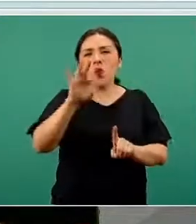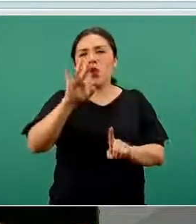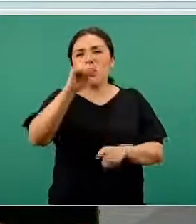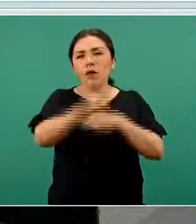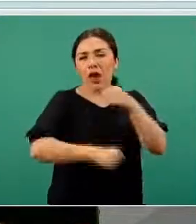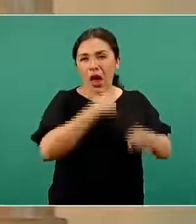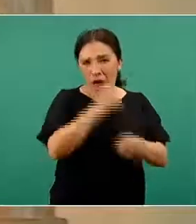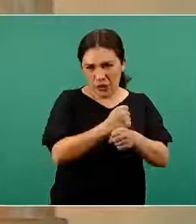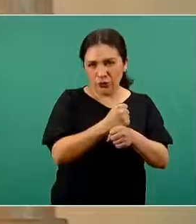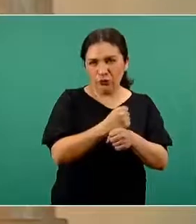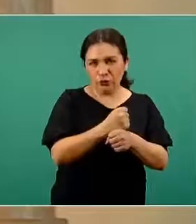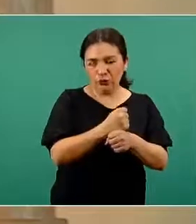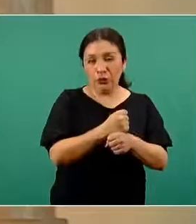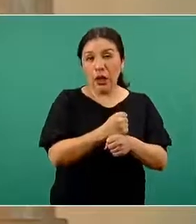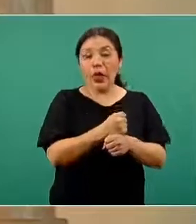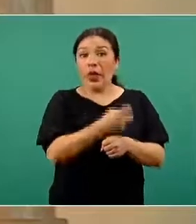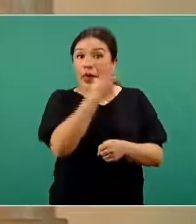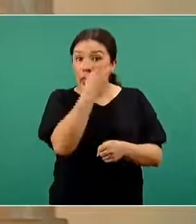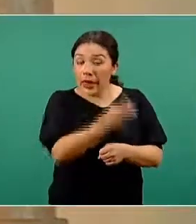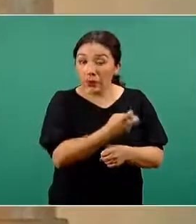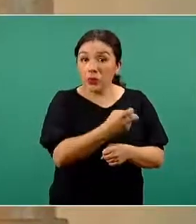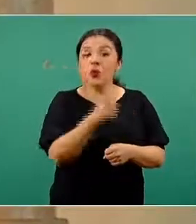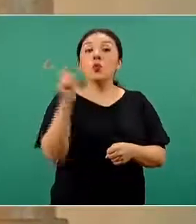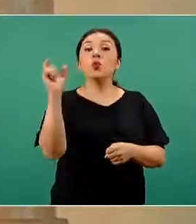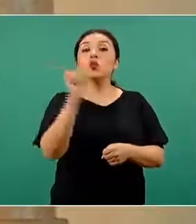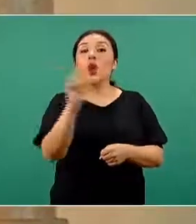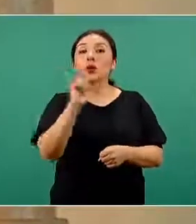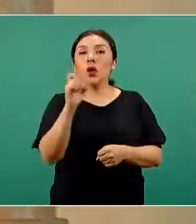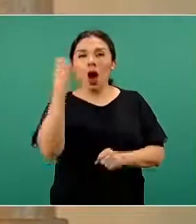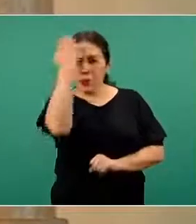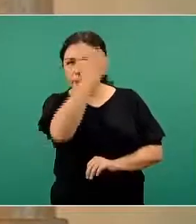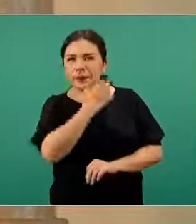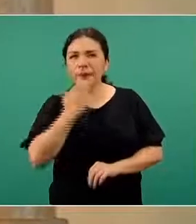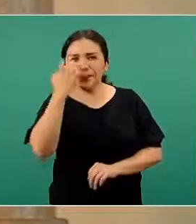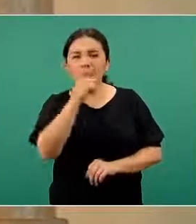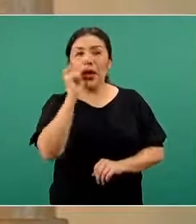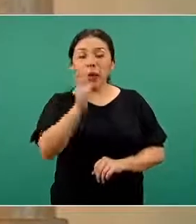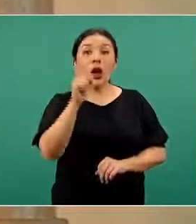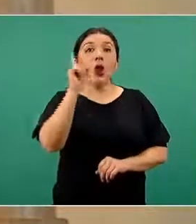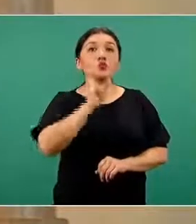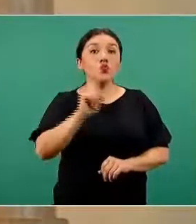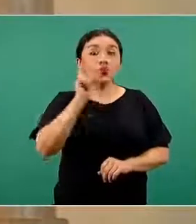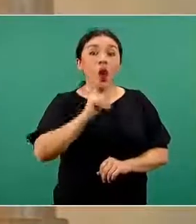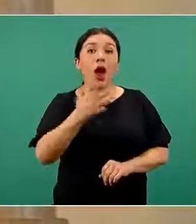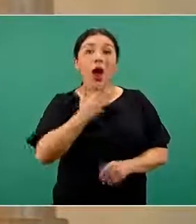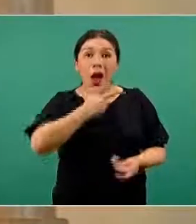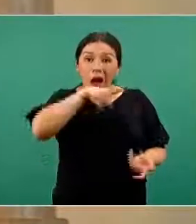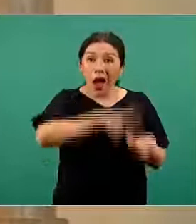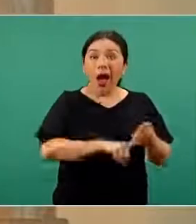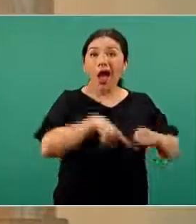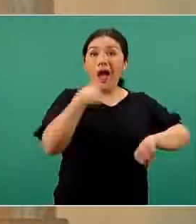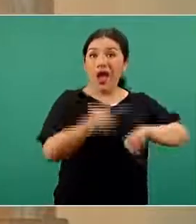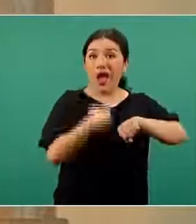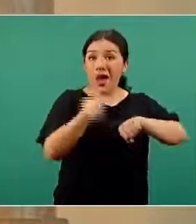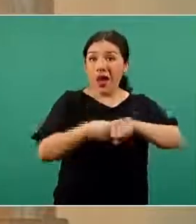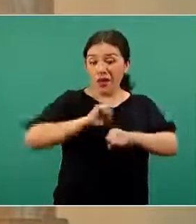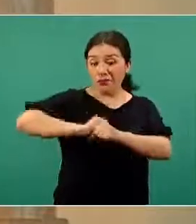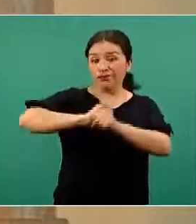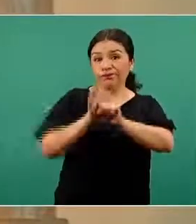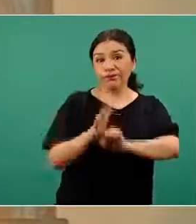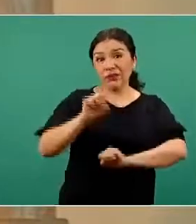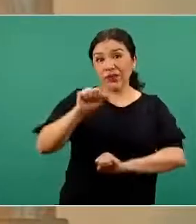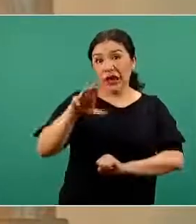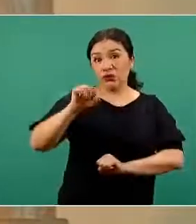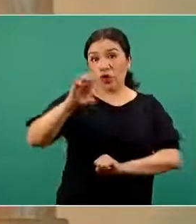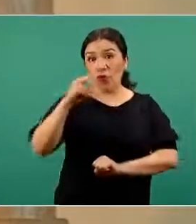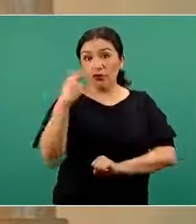años, cuando se hace el análisis entre aquellas que estaban infectadas por